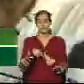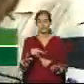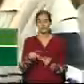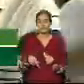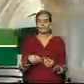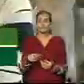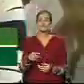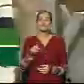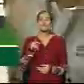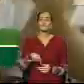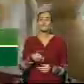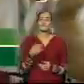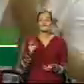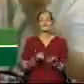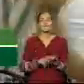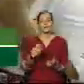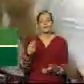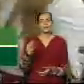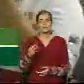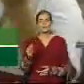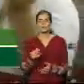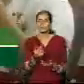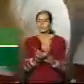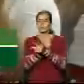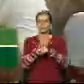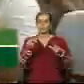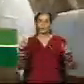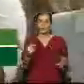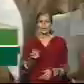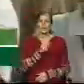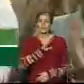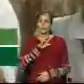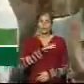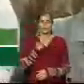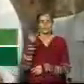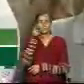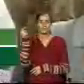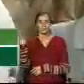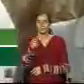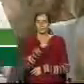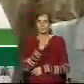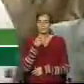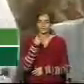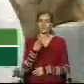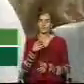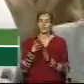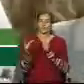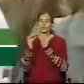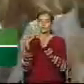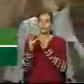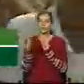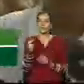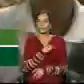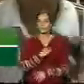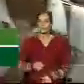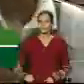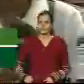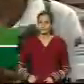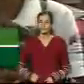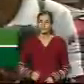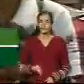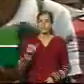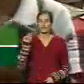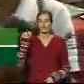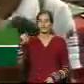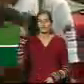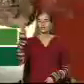revolucionario y con la verdadera emancipación de nuestro pueblo. Le doy el pase al presidente del